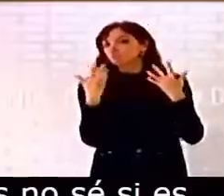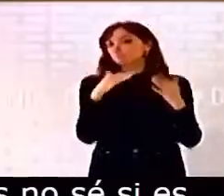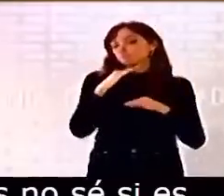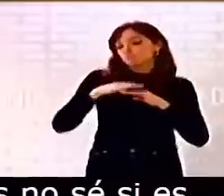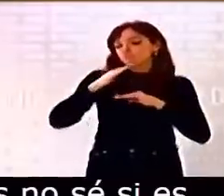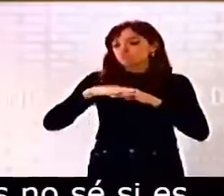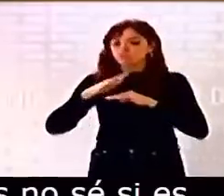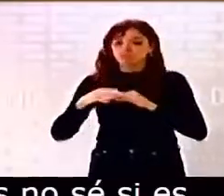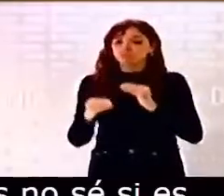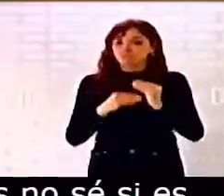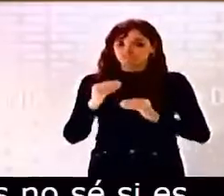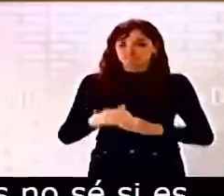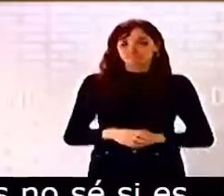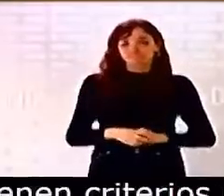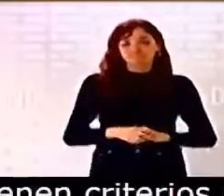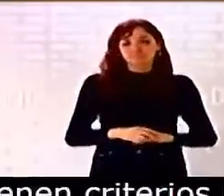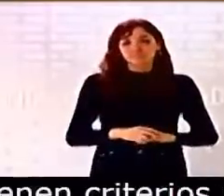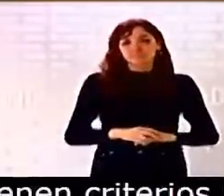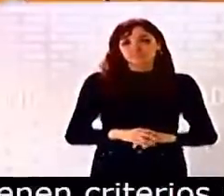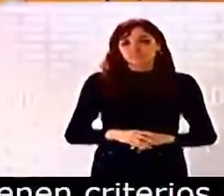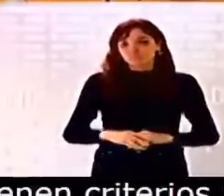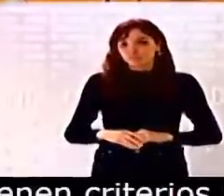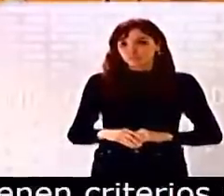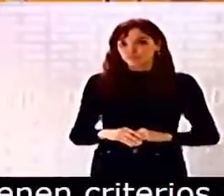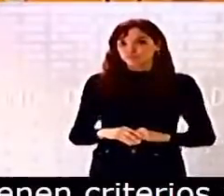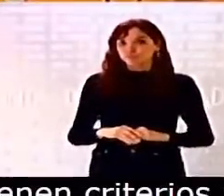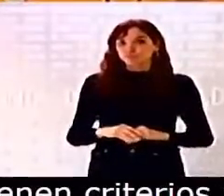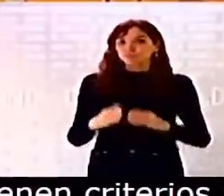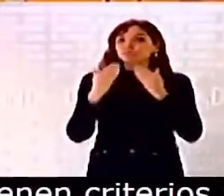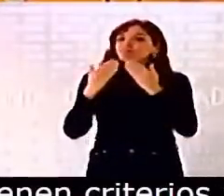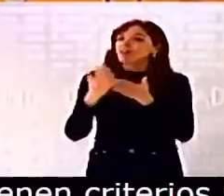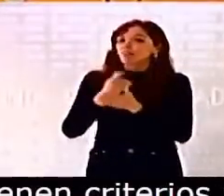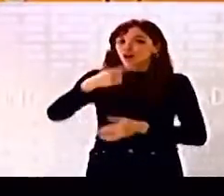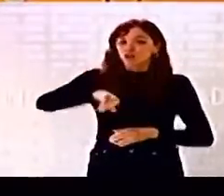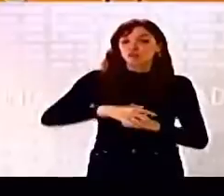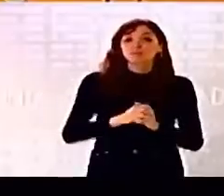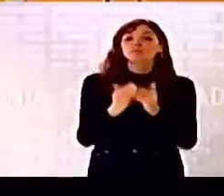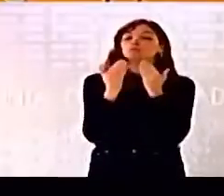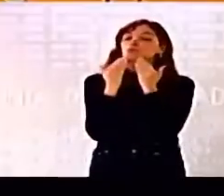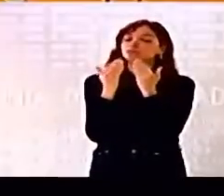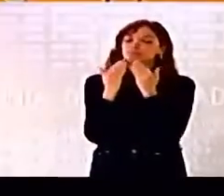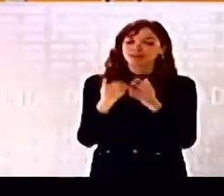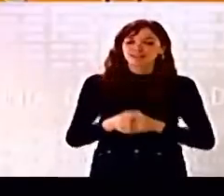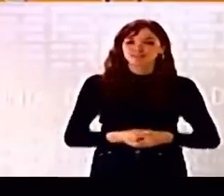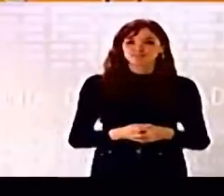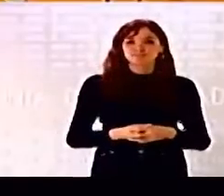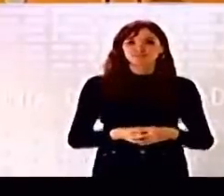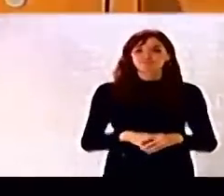sentido en el que sea. Pues muchas gracias a todos. Muchísimas gracias. Gracias.